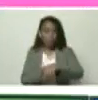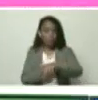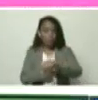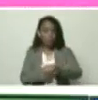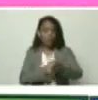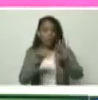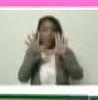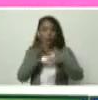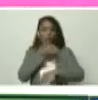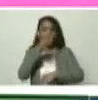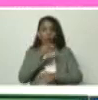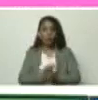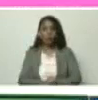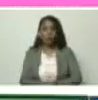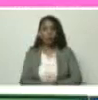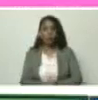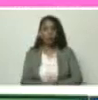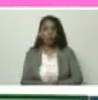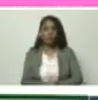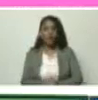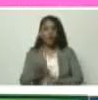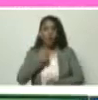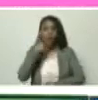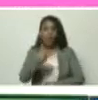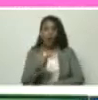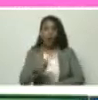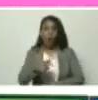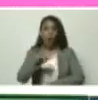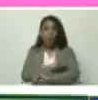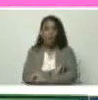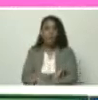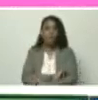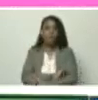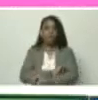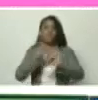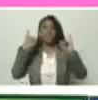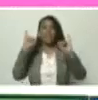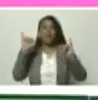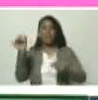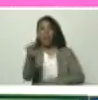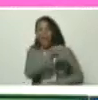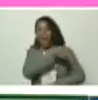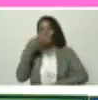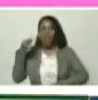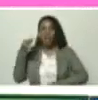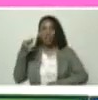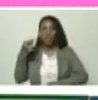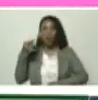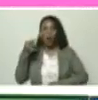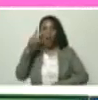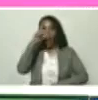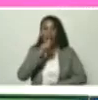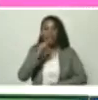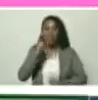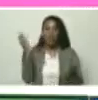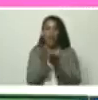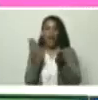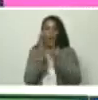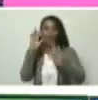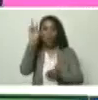6:10 de la tarde, declaro culminado exitosamente el año escolar